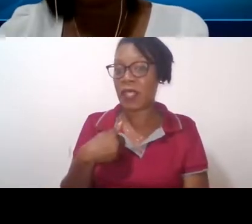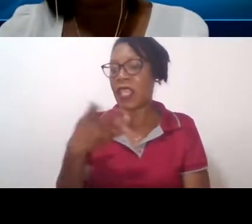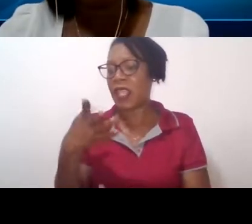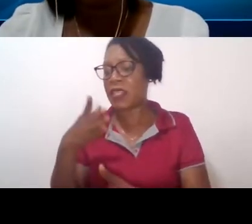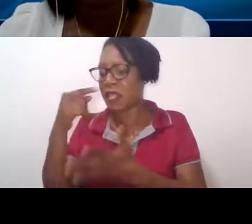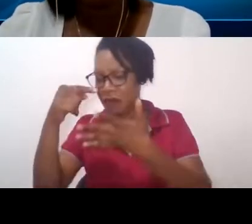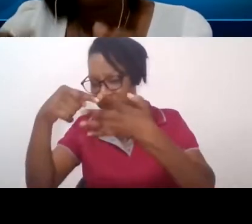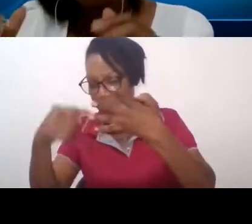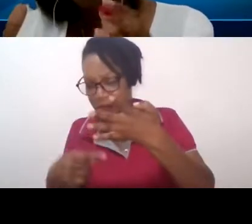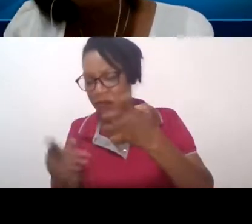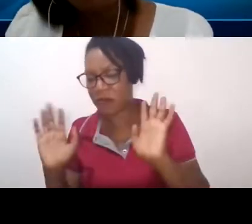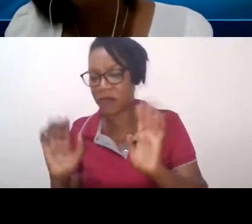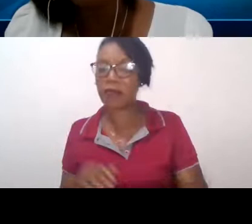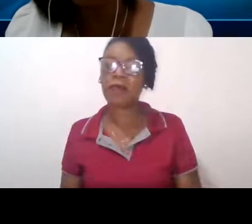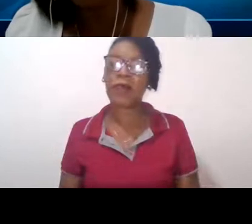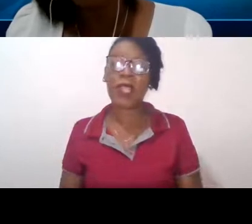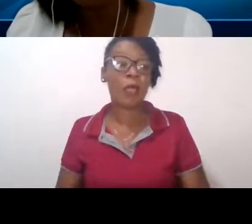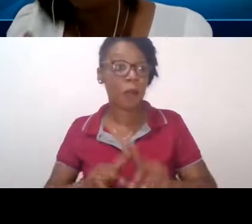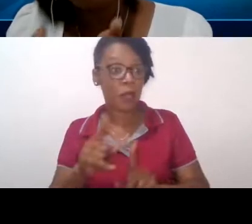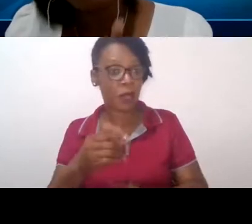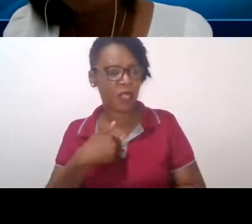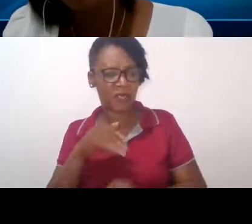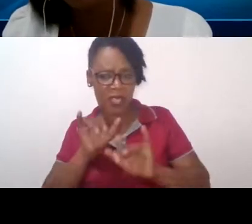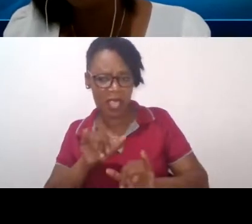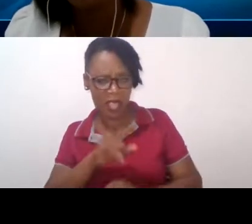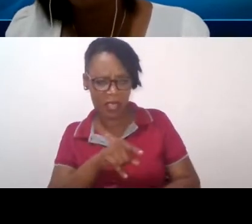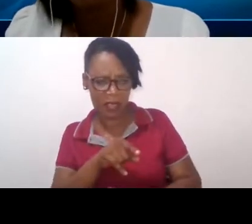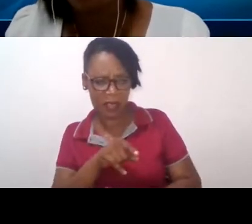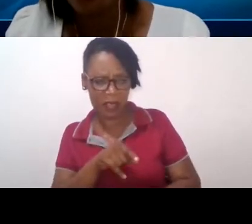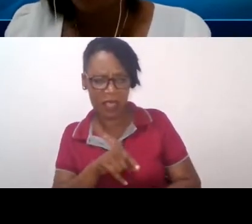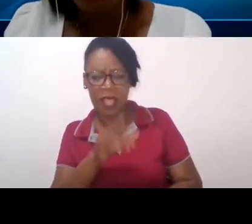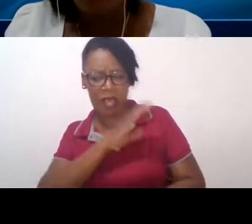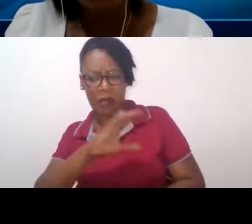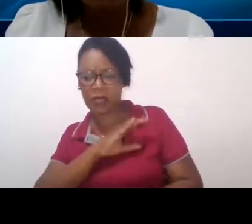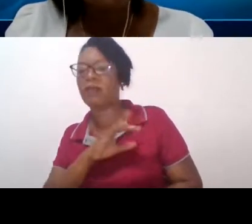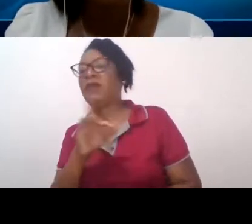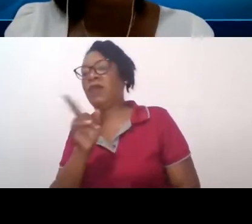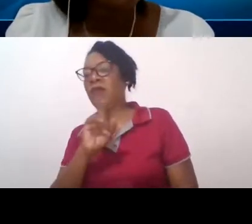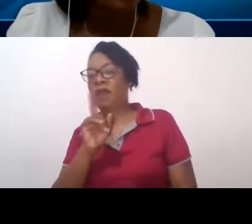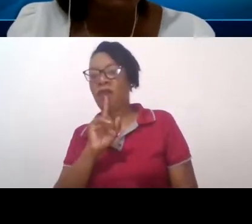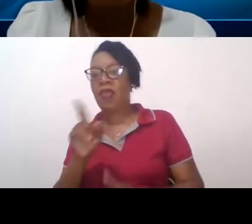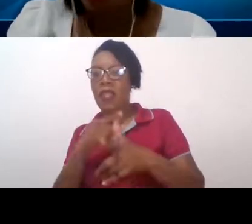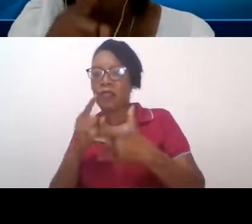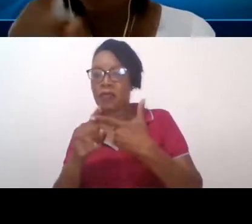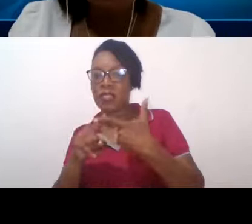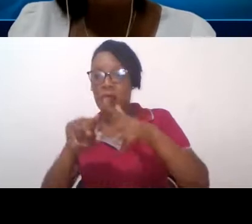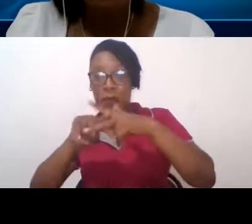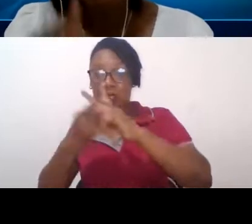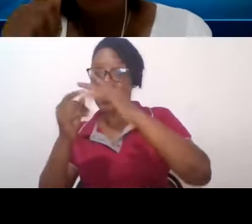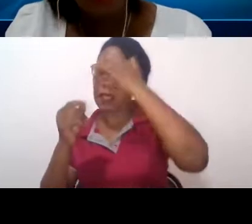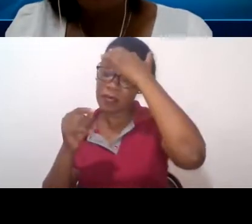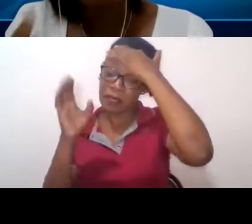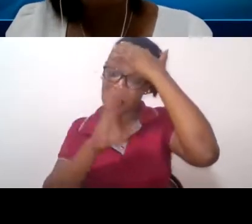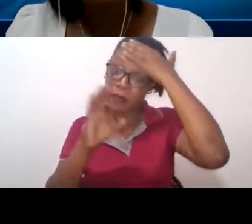deficiencias, pero ¿me tengo que quedar yo en la deficiencia? ¿Me tengo que quedar yo en la condición? No, entonces vamos a empezar a buscar cómo